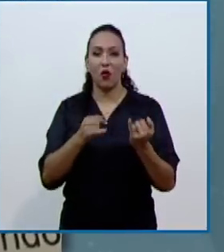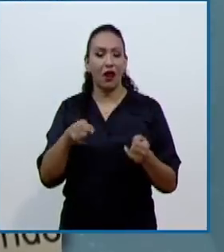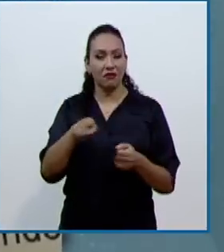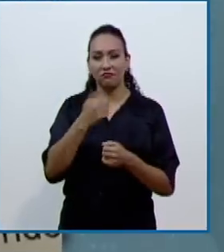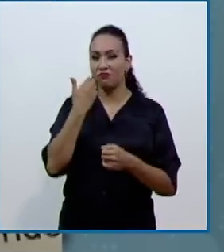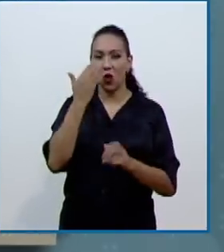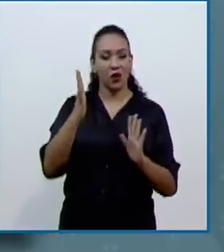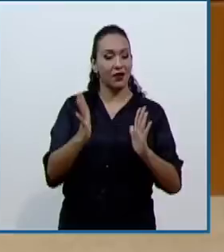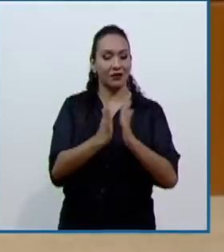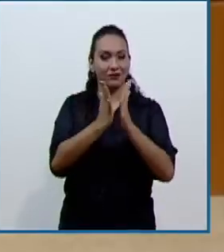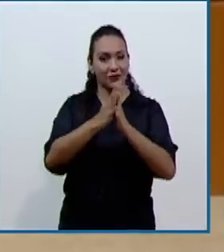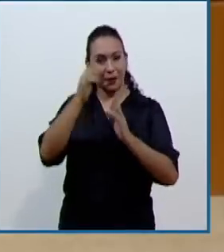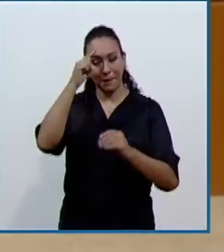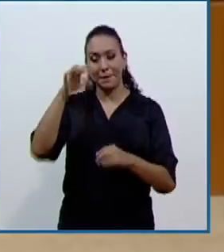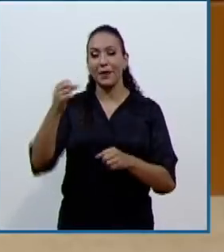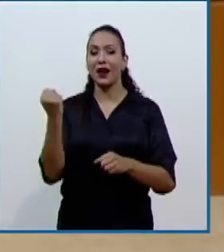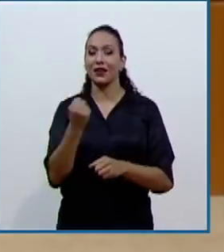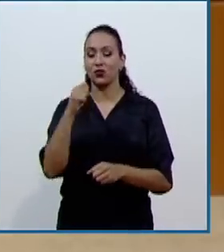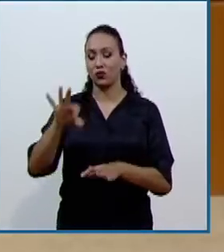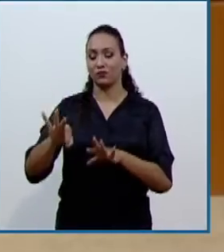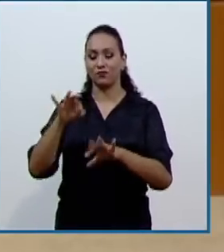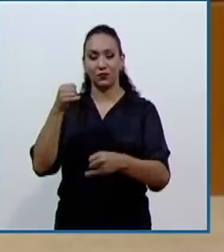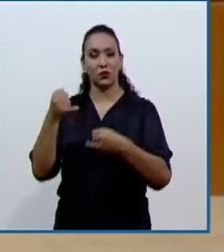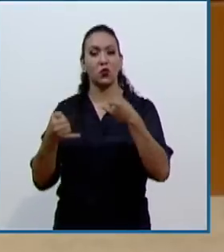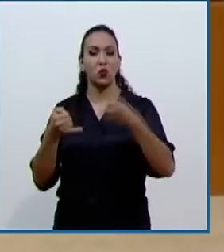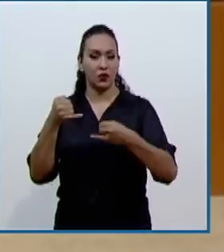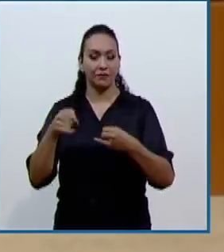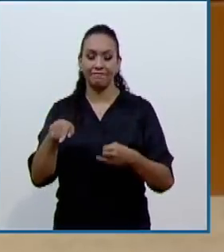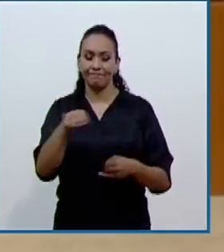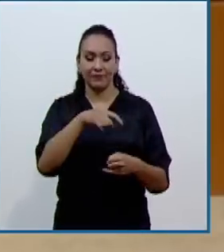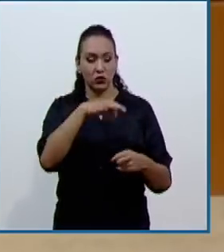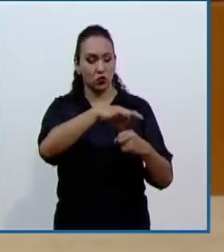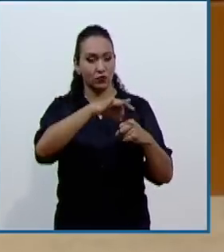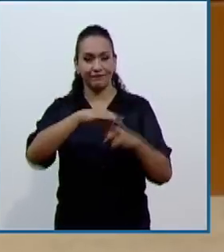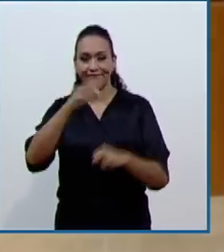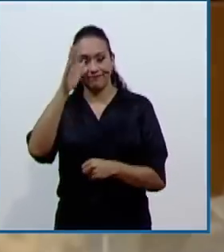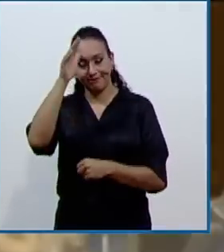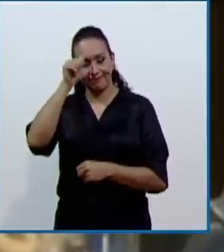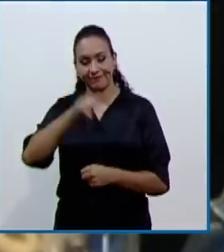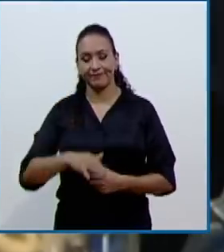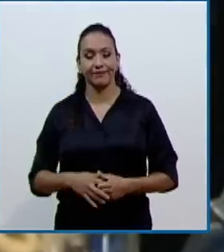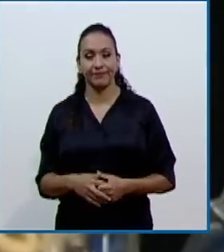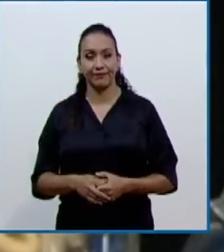proceso de elección de jueces y magistrados mediante voto popular en 2025.